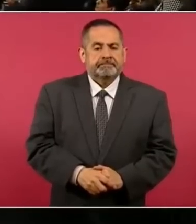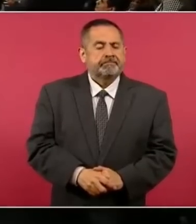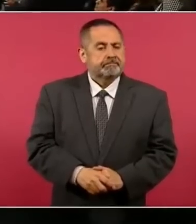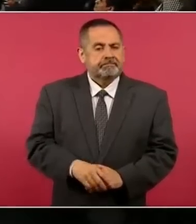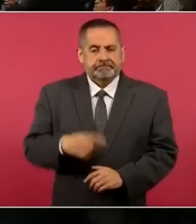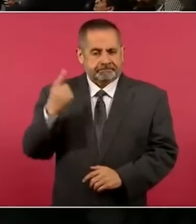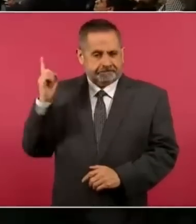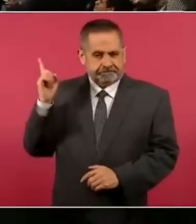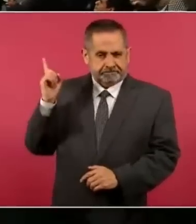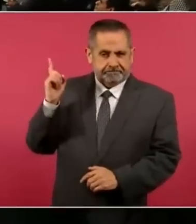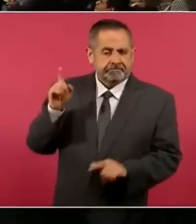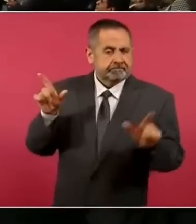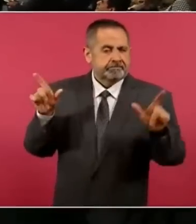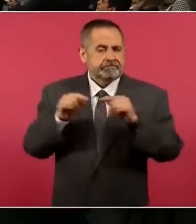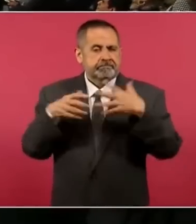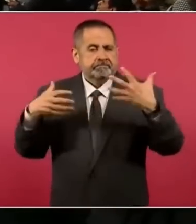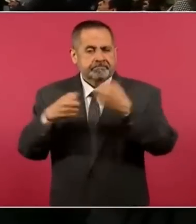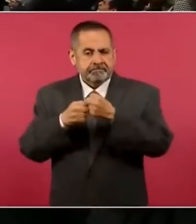resumen